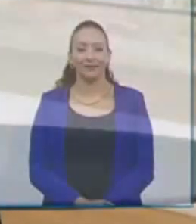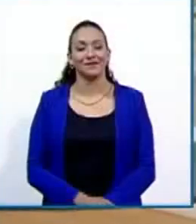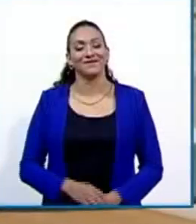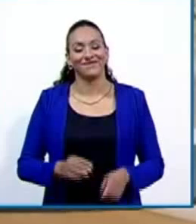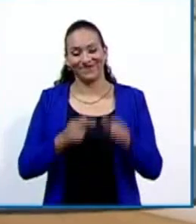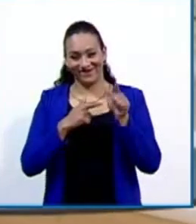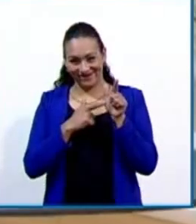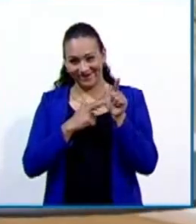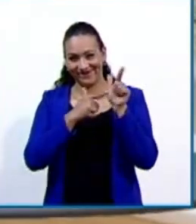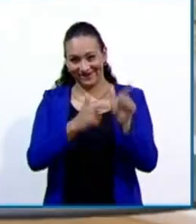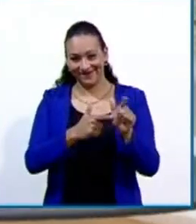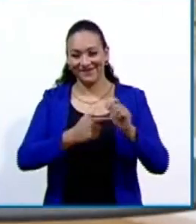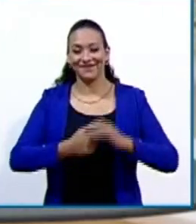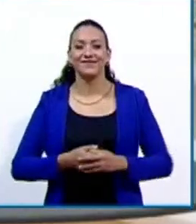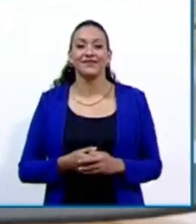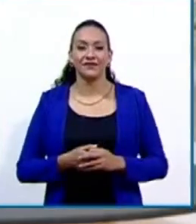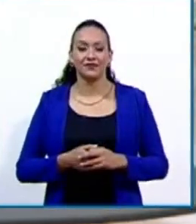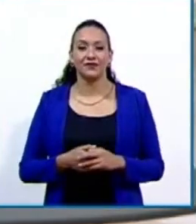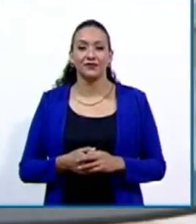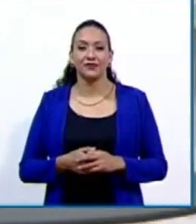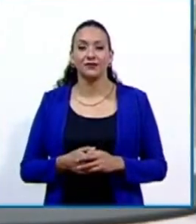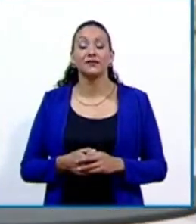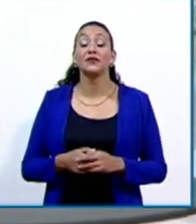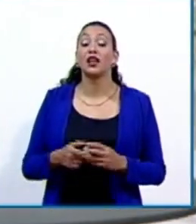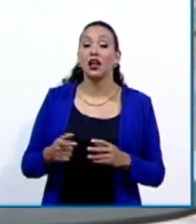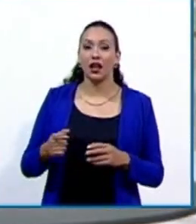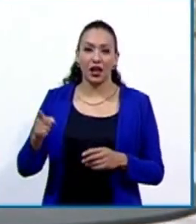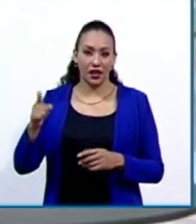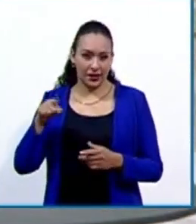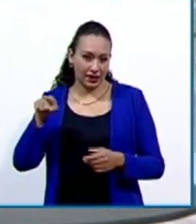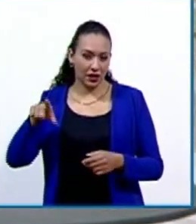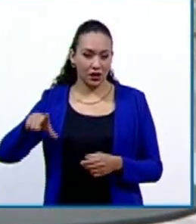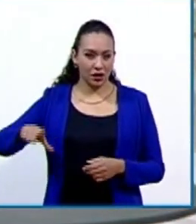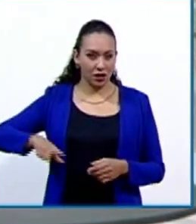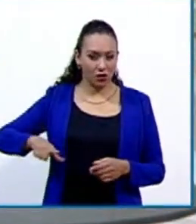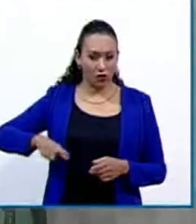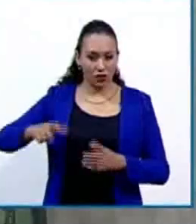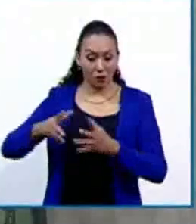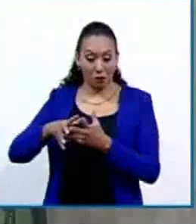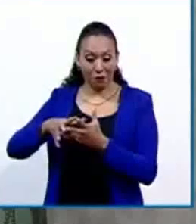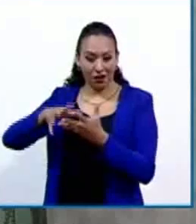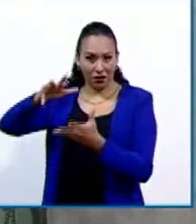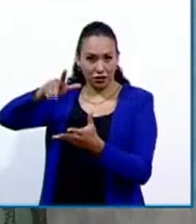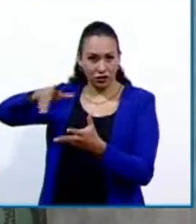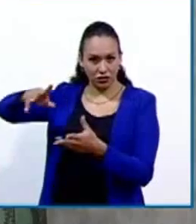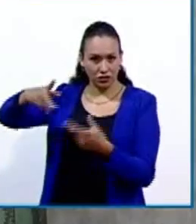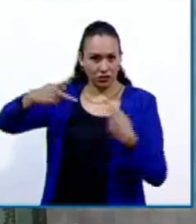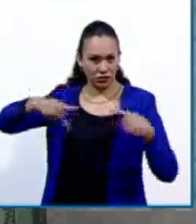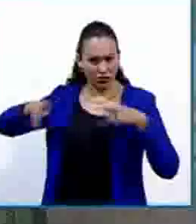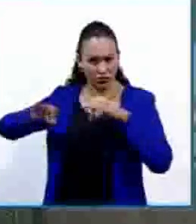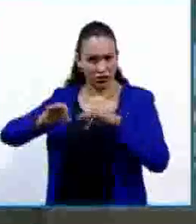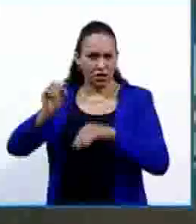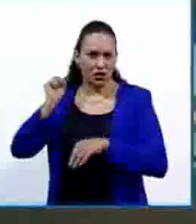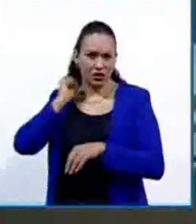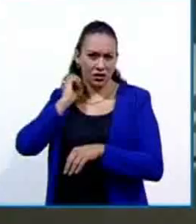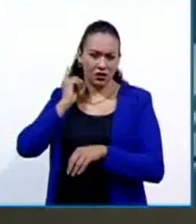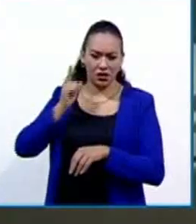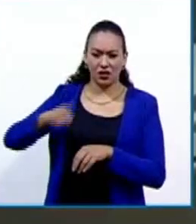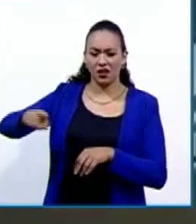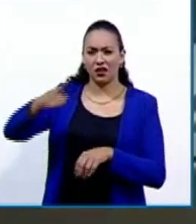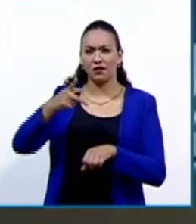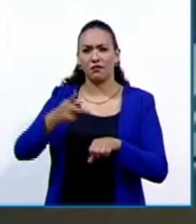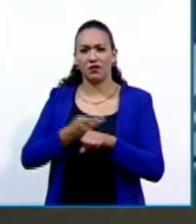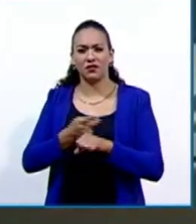Seguimos con las noticias. La mayoría legislativa del gobierno en turno ha debilitado los mecanismos de control del poder y